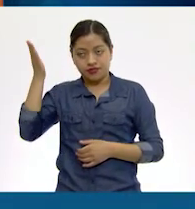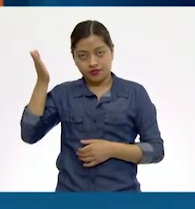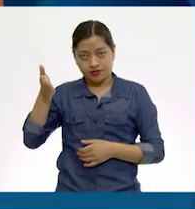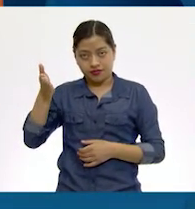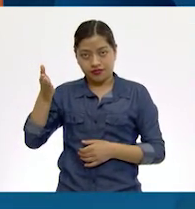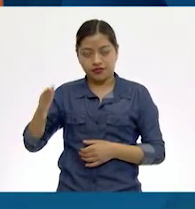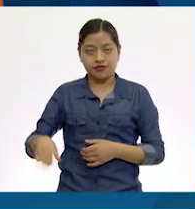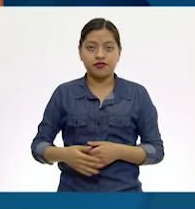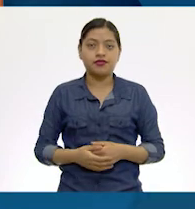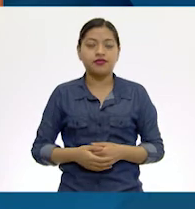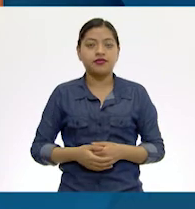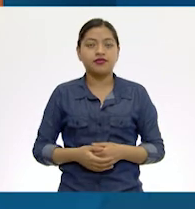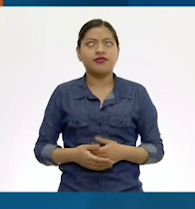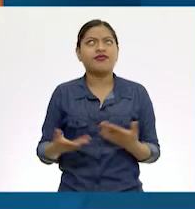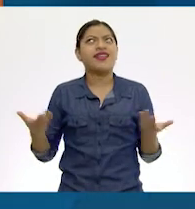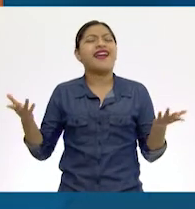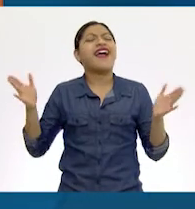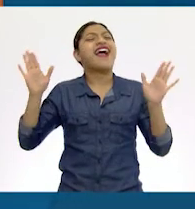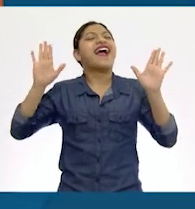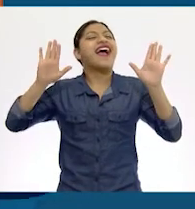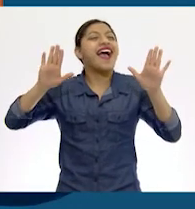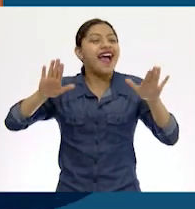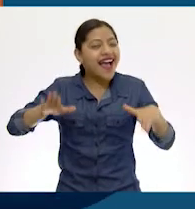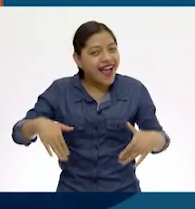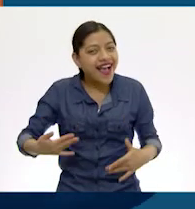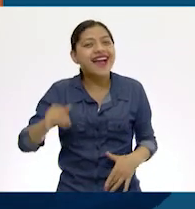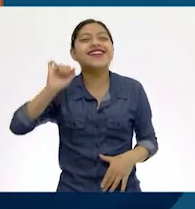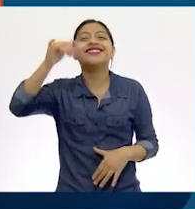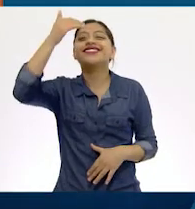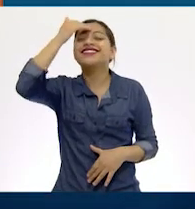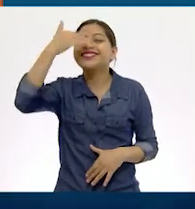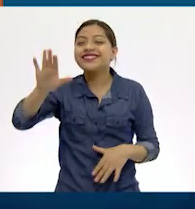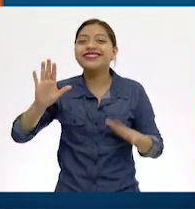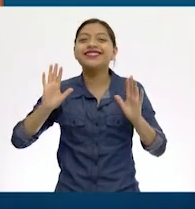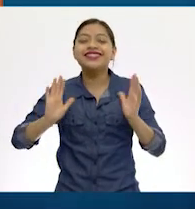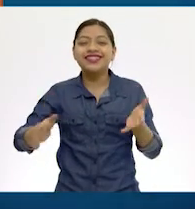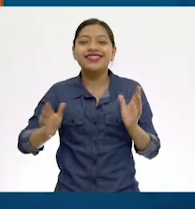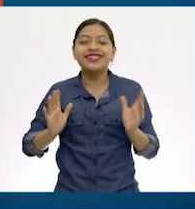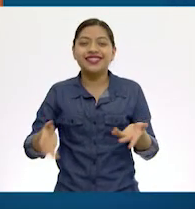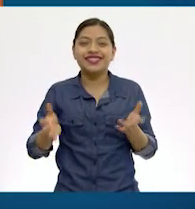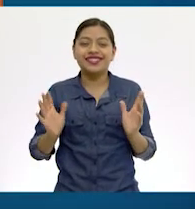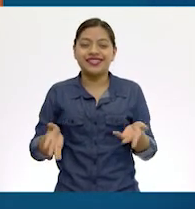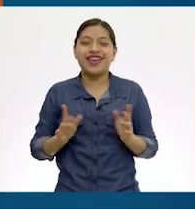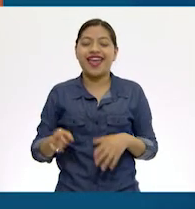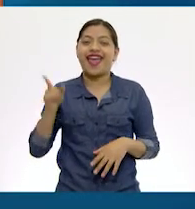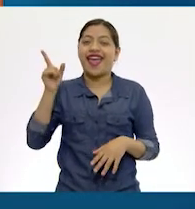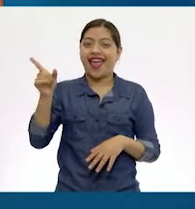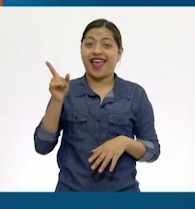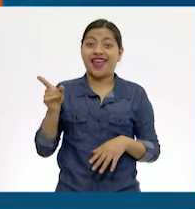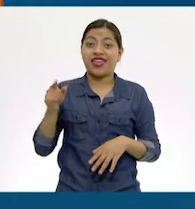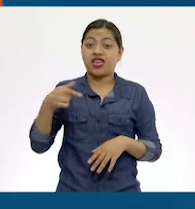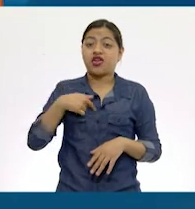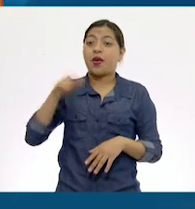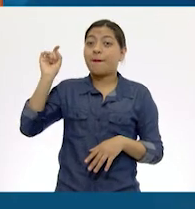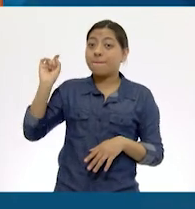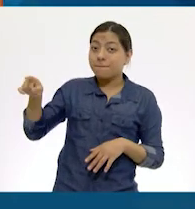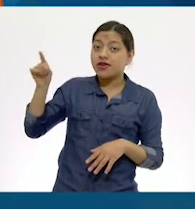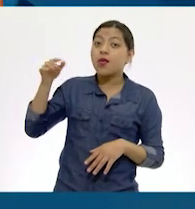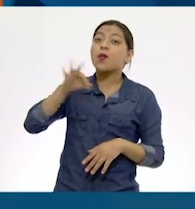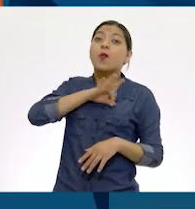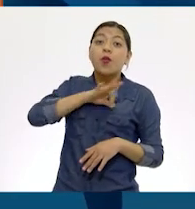https://inah.gov.mx/. ¡Ay! ¡Ya sé! Entonces, en esa página puedo buscar